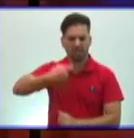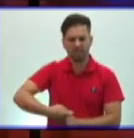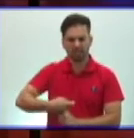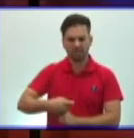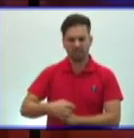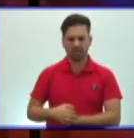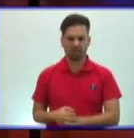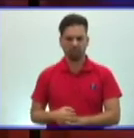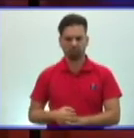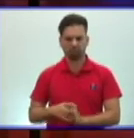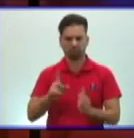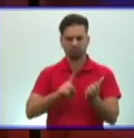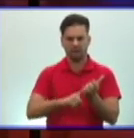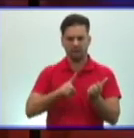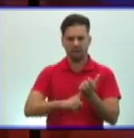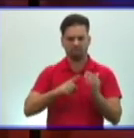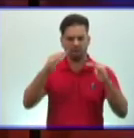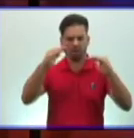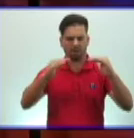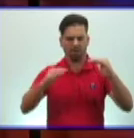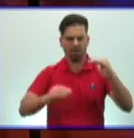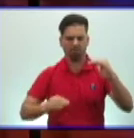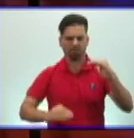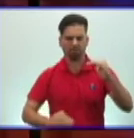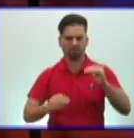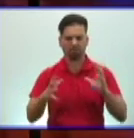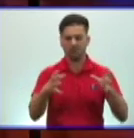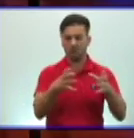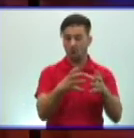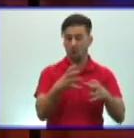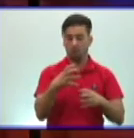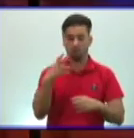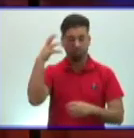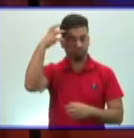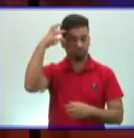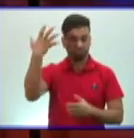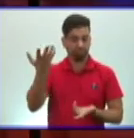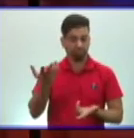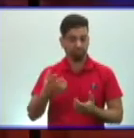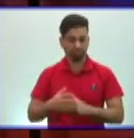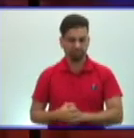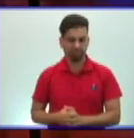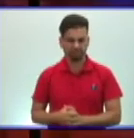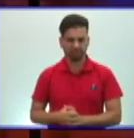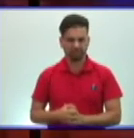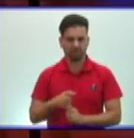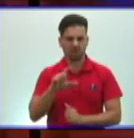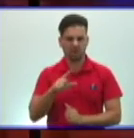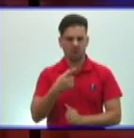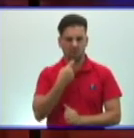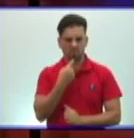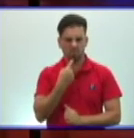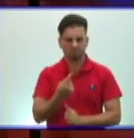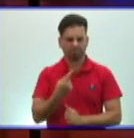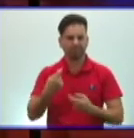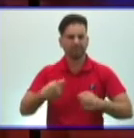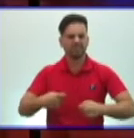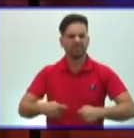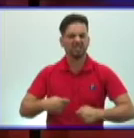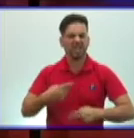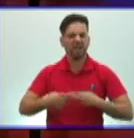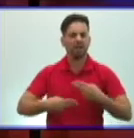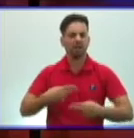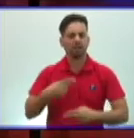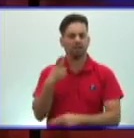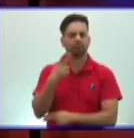o el criterio de los grupos de poder de qué es lo que se debe hacer y cómo se debe hacer. Y en ese